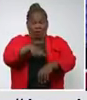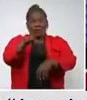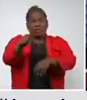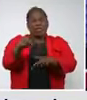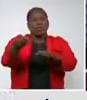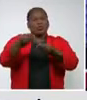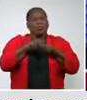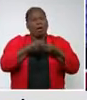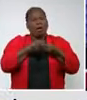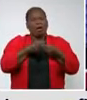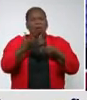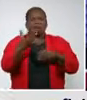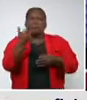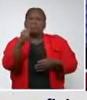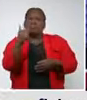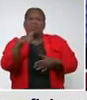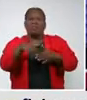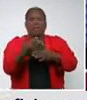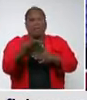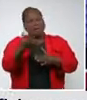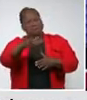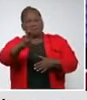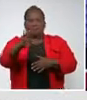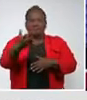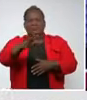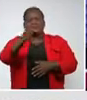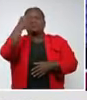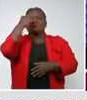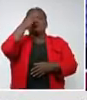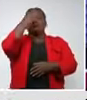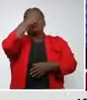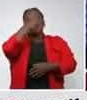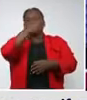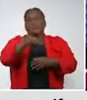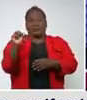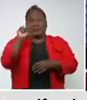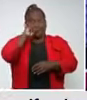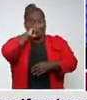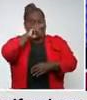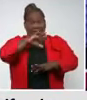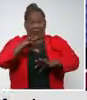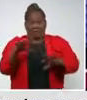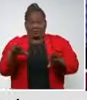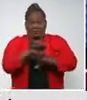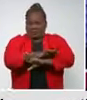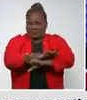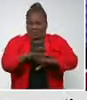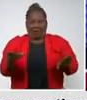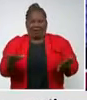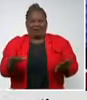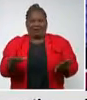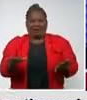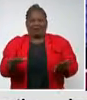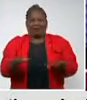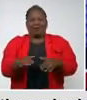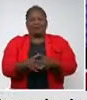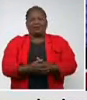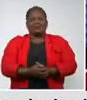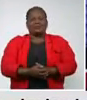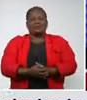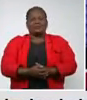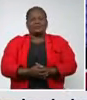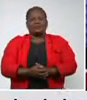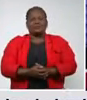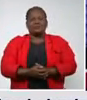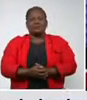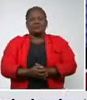aproximadamente para 10 días de tratamiento. Una vez que se termina, se acabó. Y esto